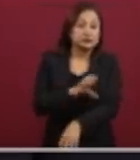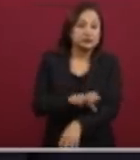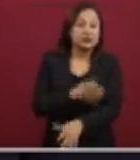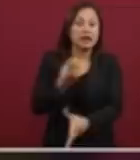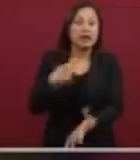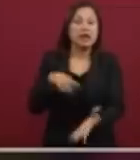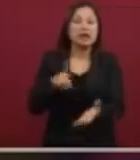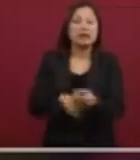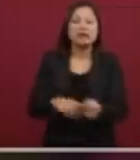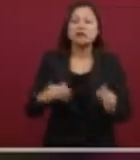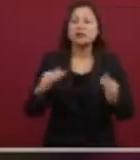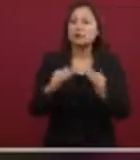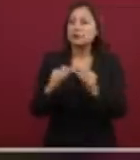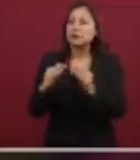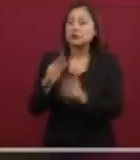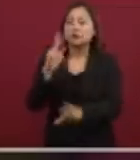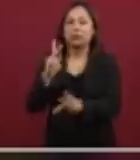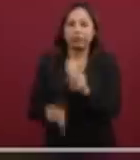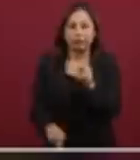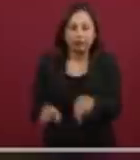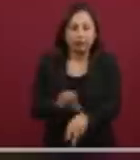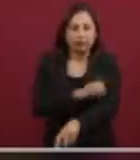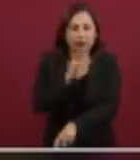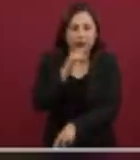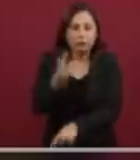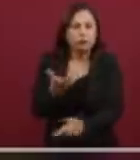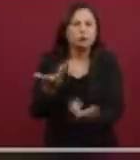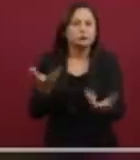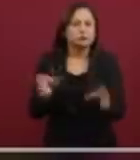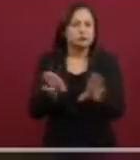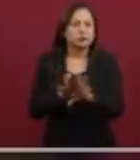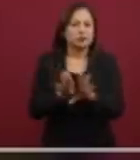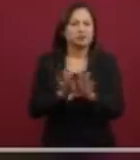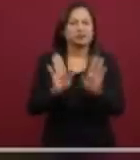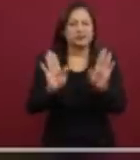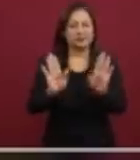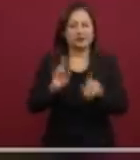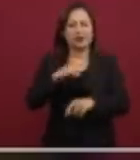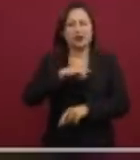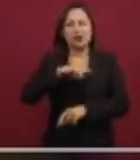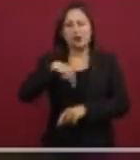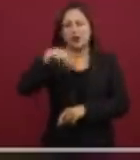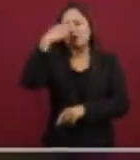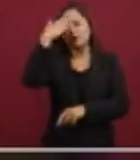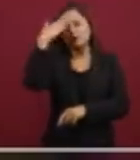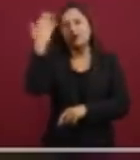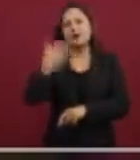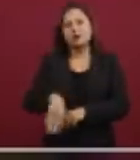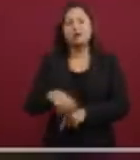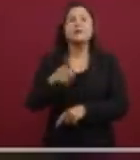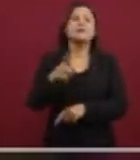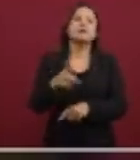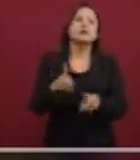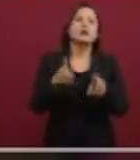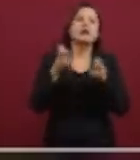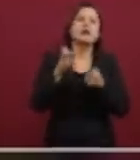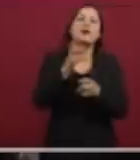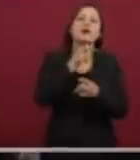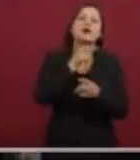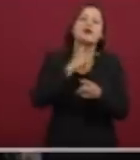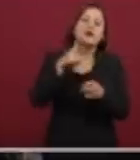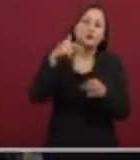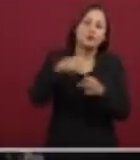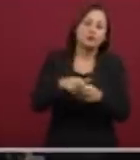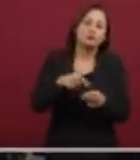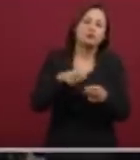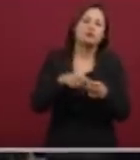recortes eléctricos. Sabemos que no son los únicos temas, es el combustible con el huachicol, las medicinas con